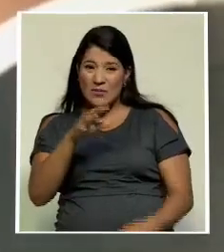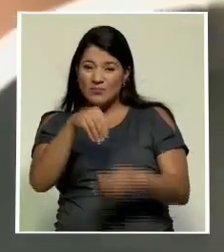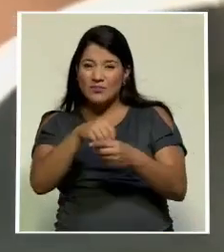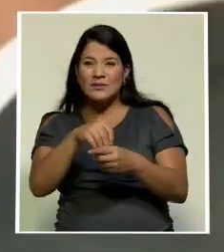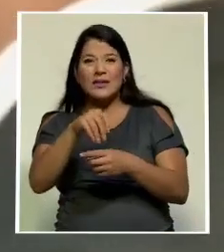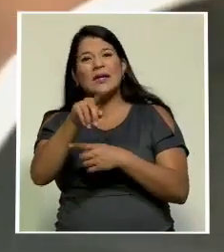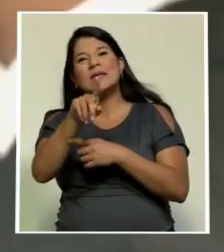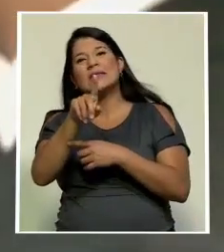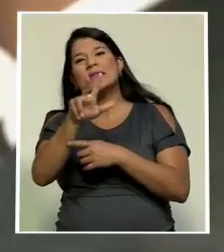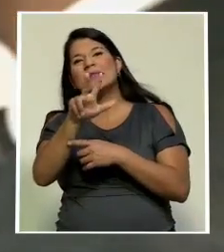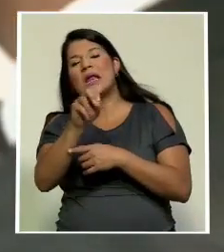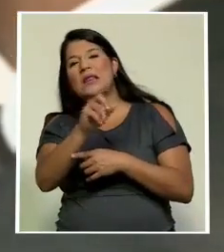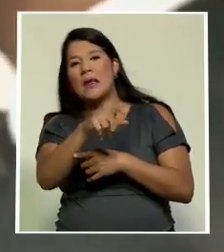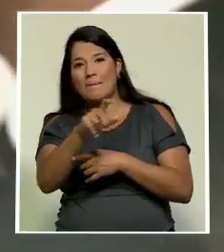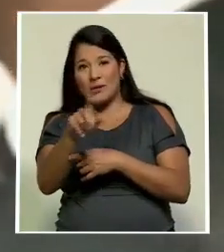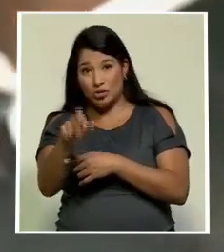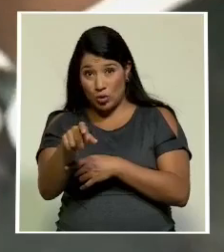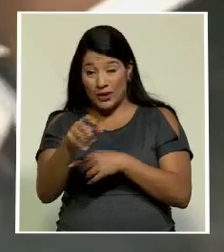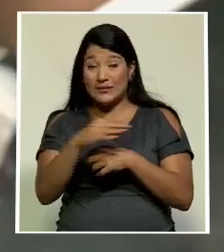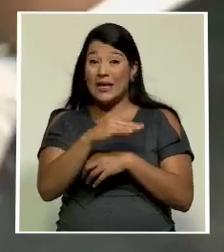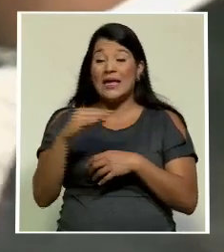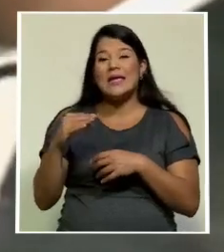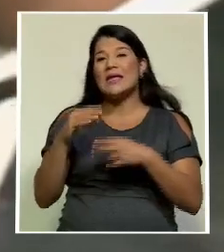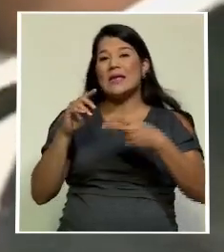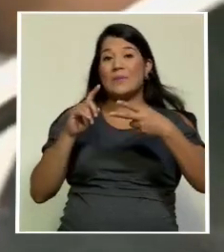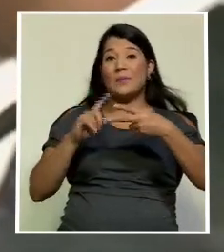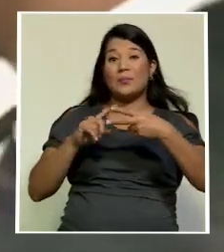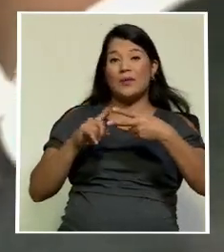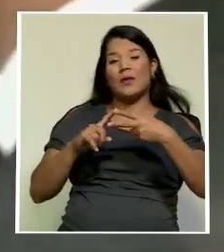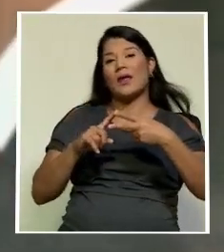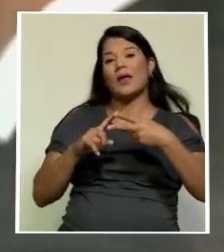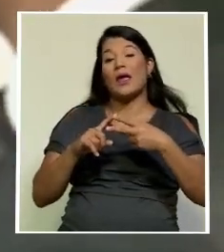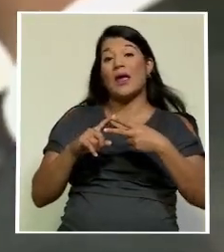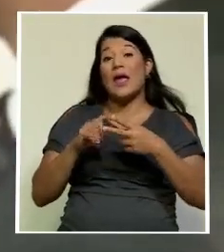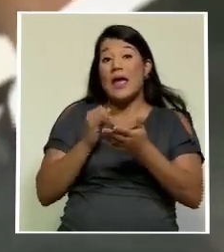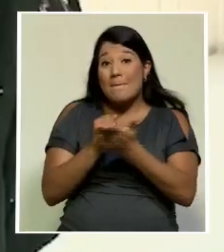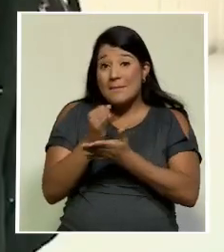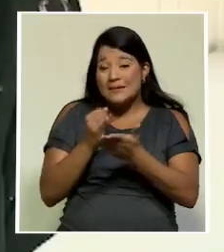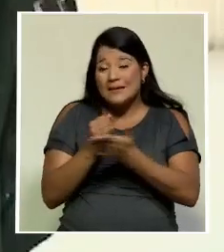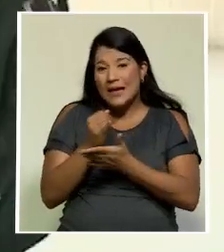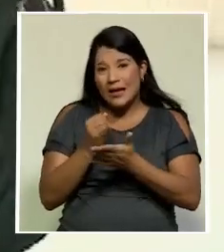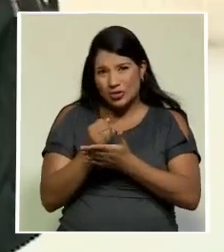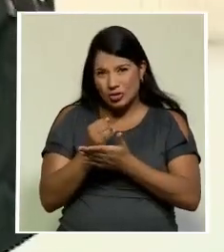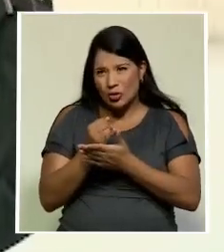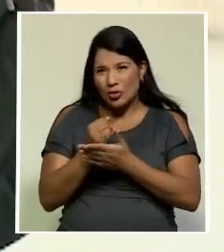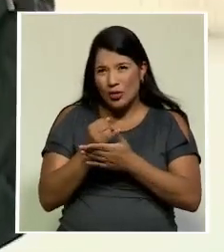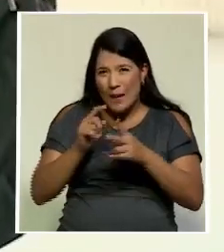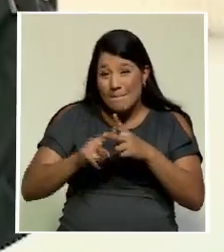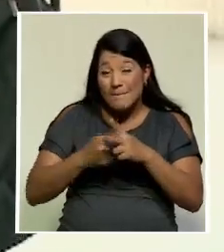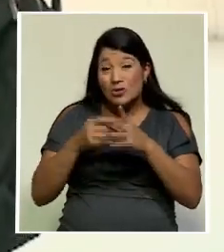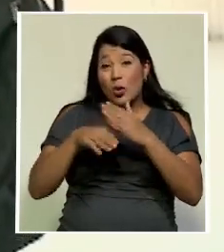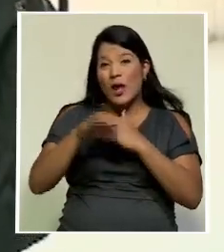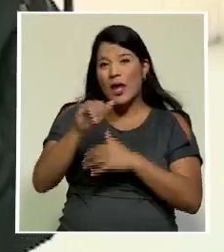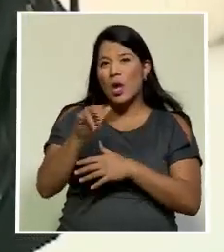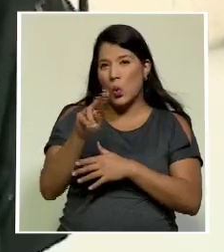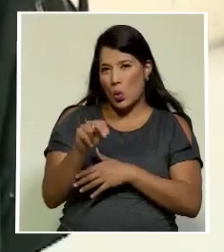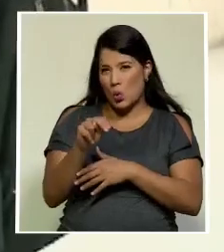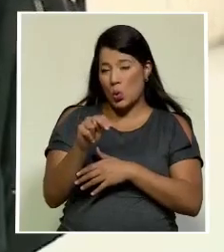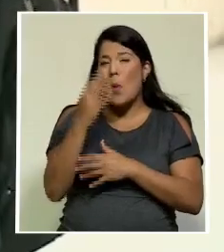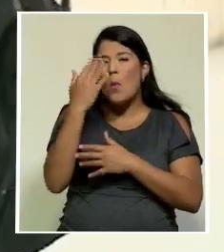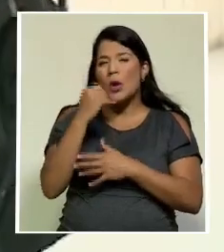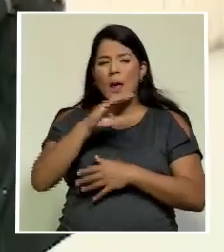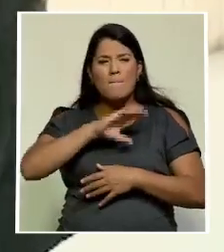medida cautelar con domicilio fijo y prohibición de comunicarse con testigos. Esta investigación se dio a conocer en el mes de junio tras unos 57